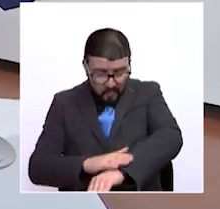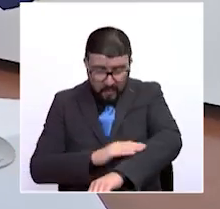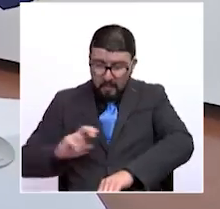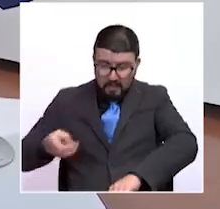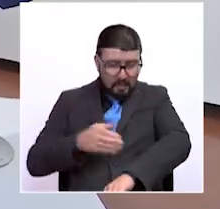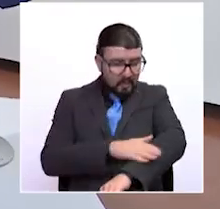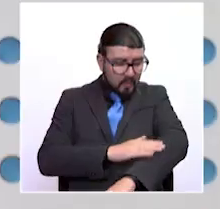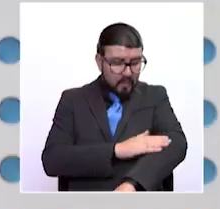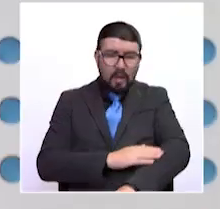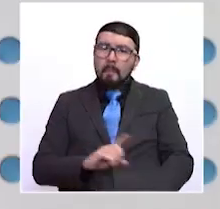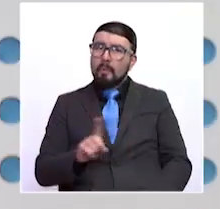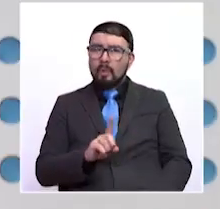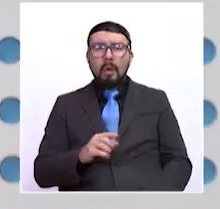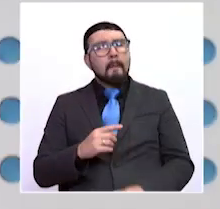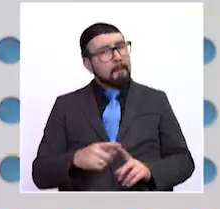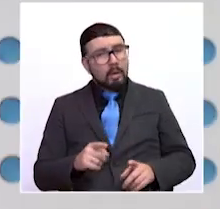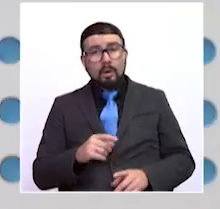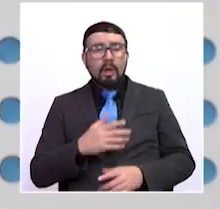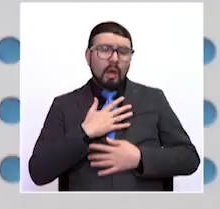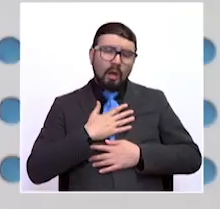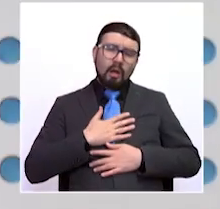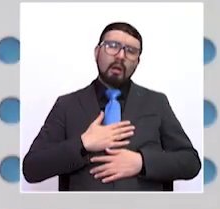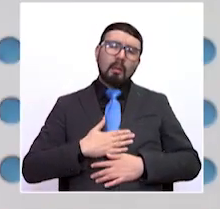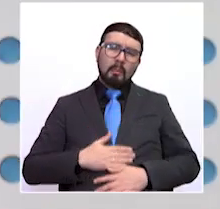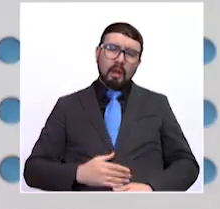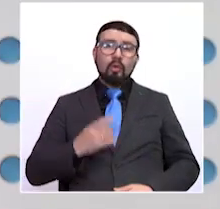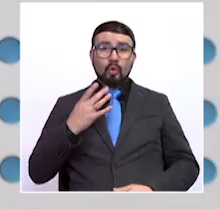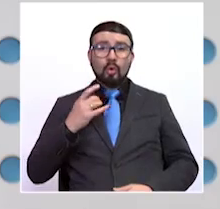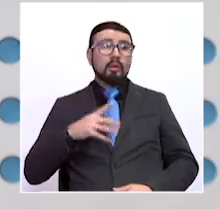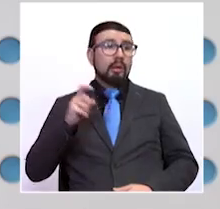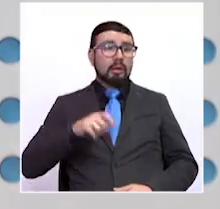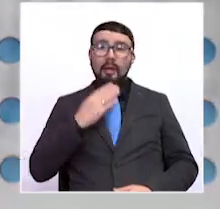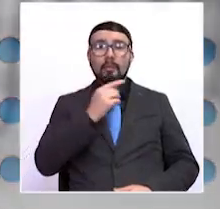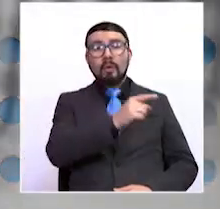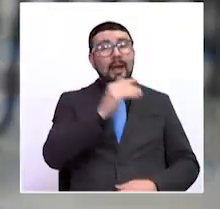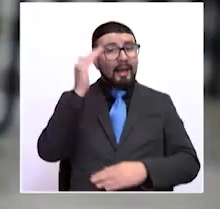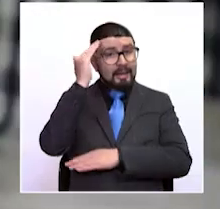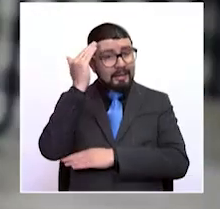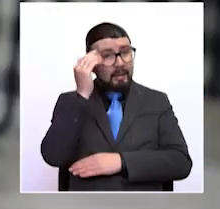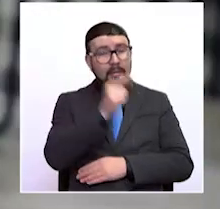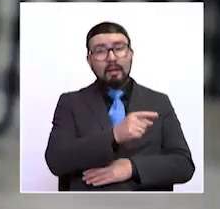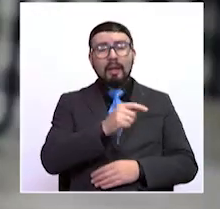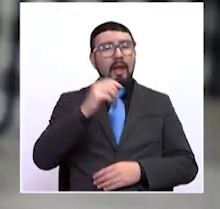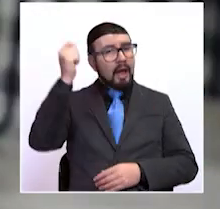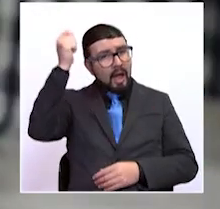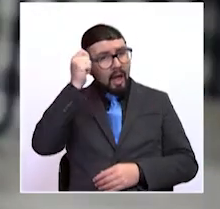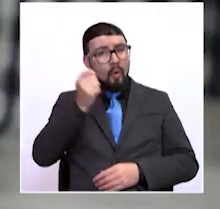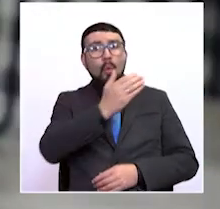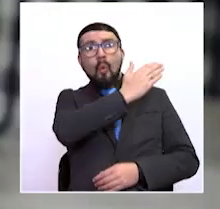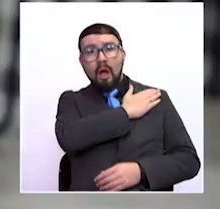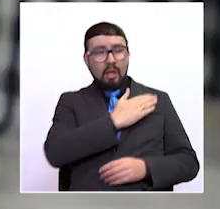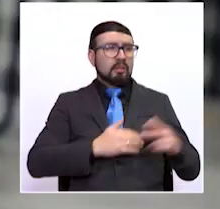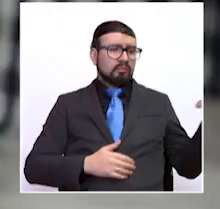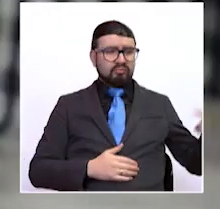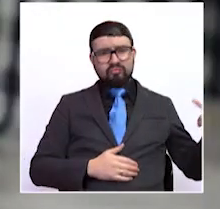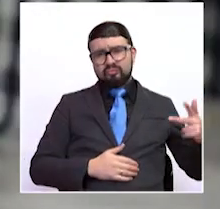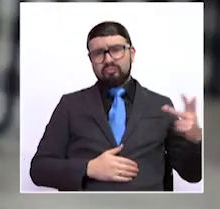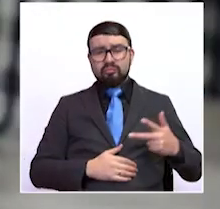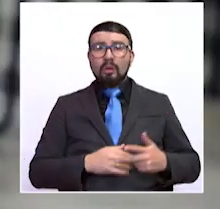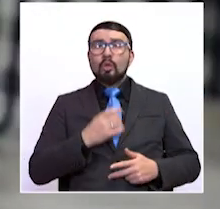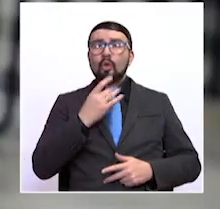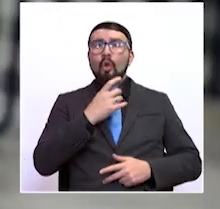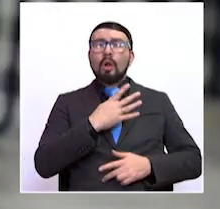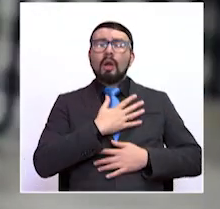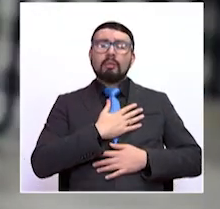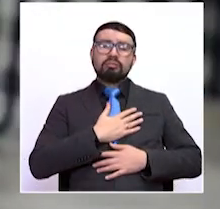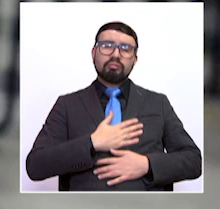dolor, ¿cierto? Mientras que lo traen desde tan lejos, desde Anserma, desde Aguadas, desde tan lejos, entonces hay que calmar al dolor.